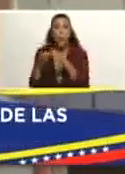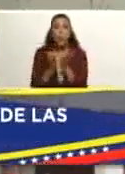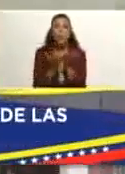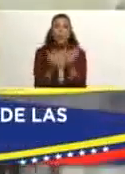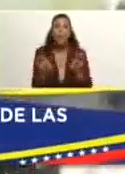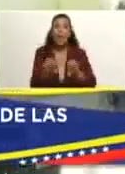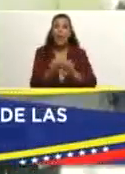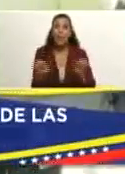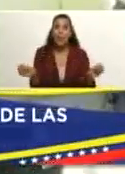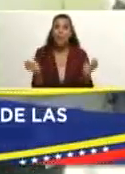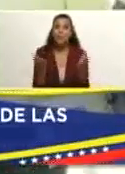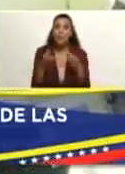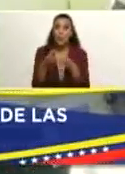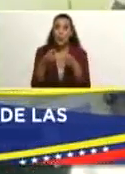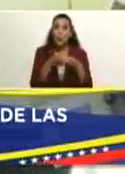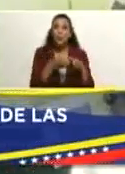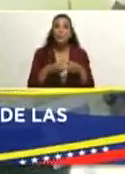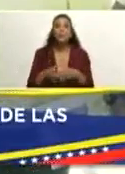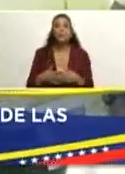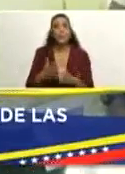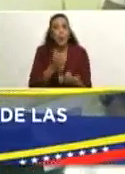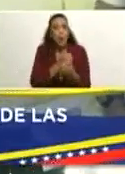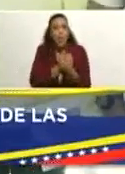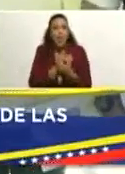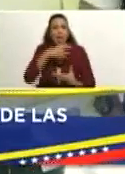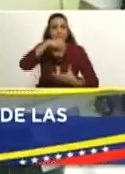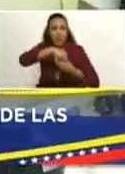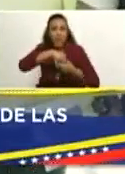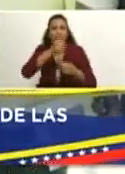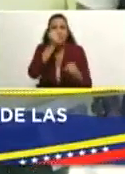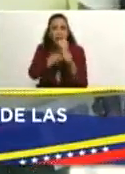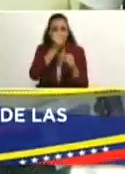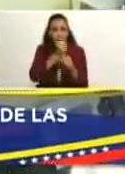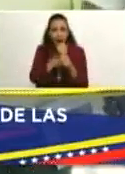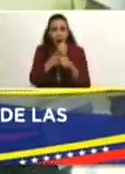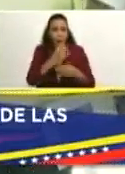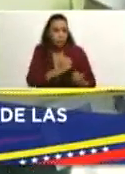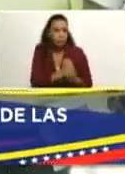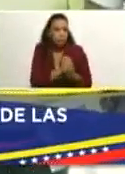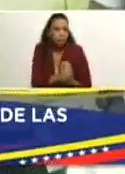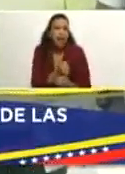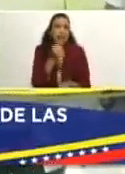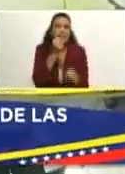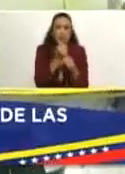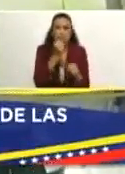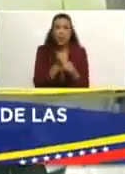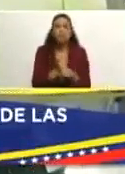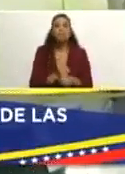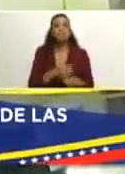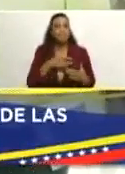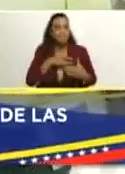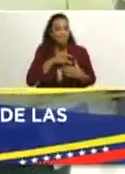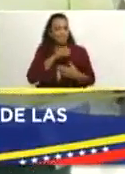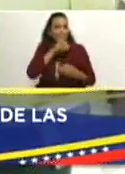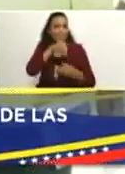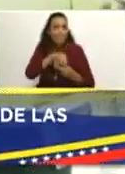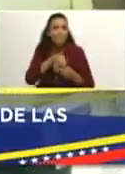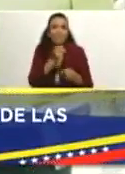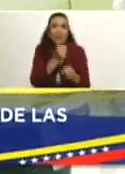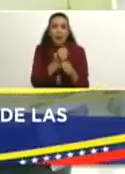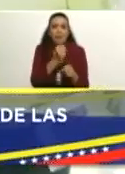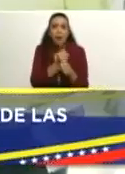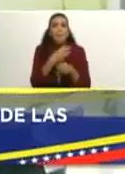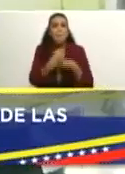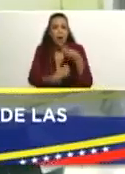educación. Tenemos que ponerle corazón a las bricomiles educación. Tenemos que ponerle corazón